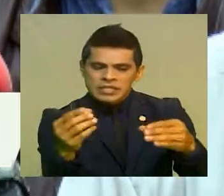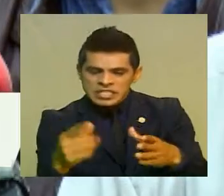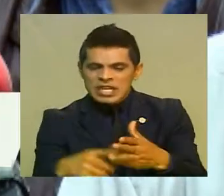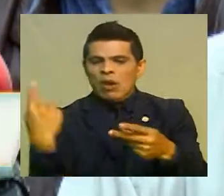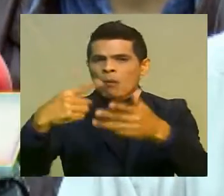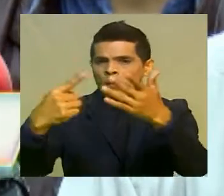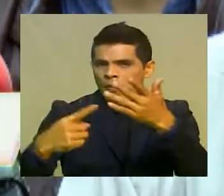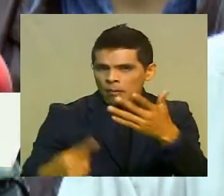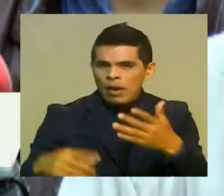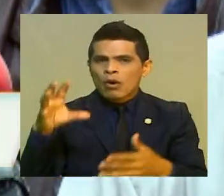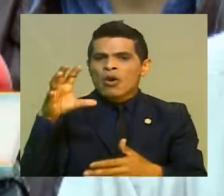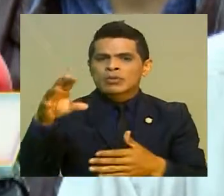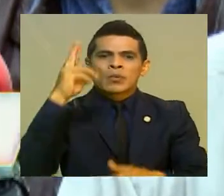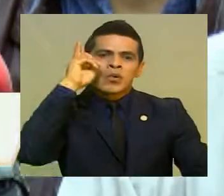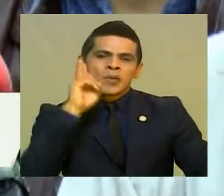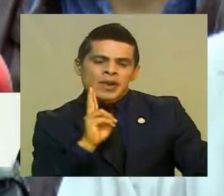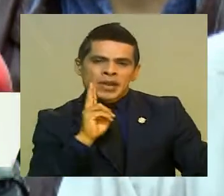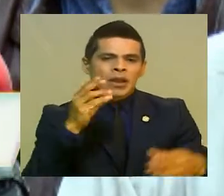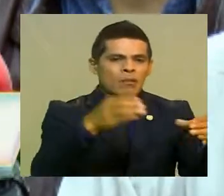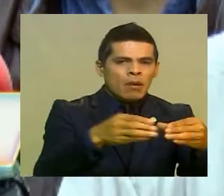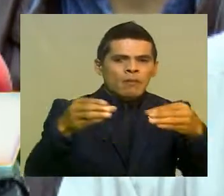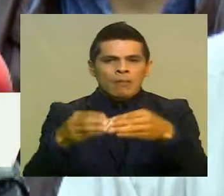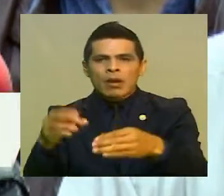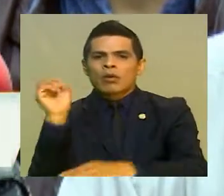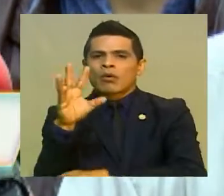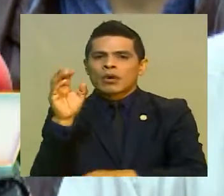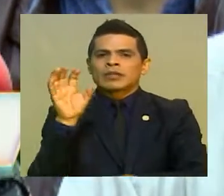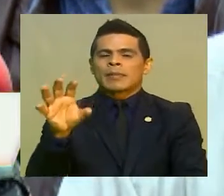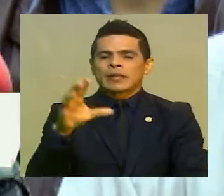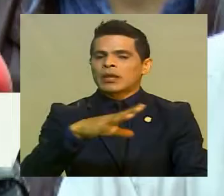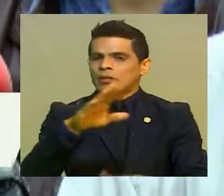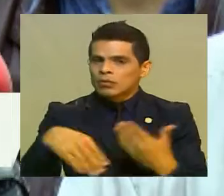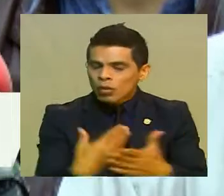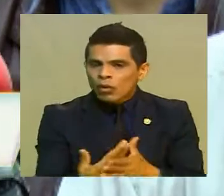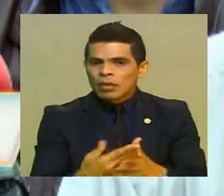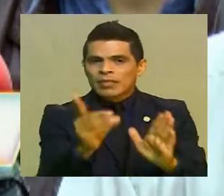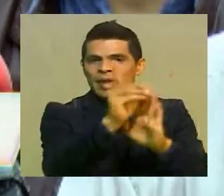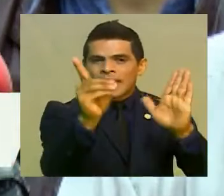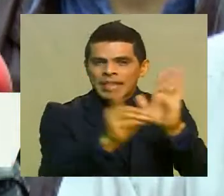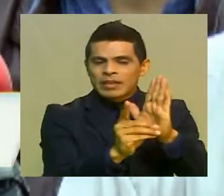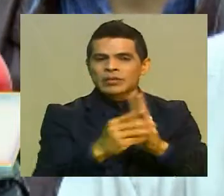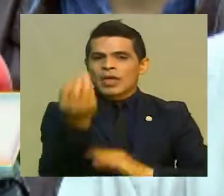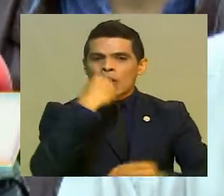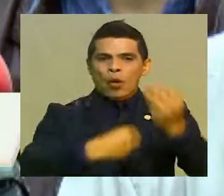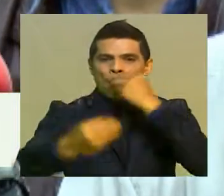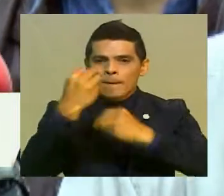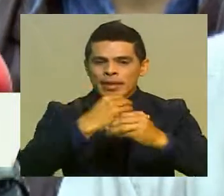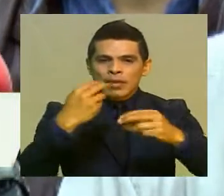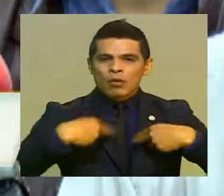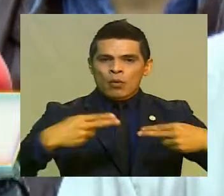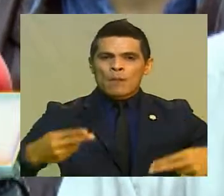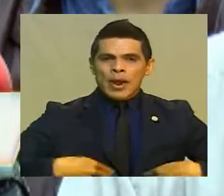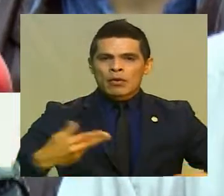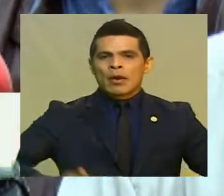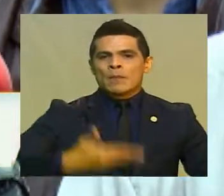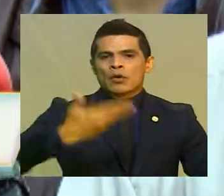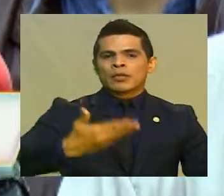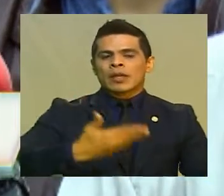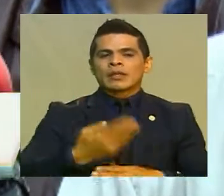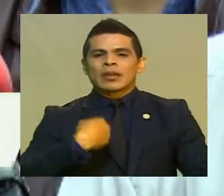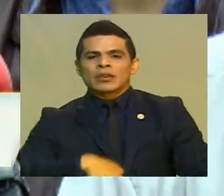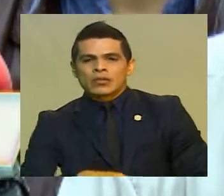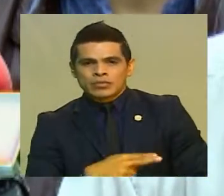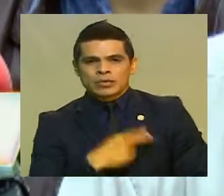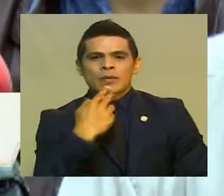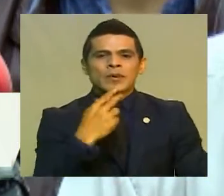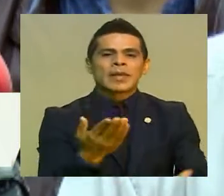los consejos bolivarianos los que están en el congreso de la patria el derecho a la alimentación es un derecho humano fundamental y por eso vamos a estar